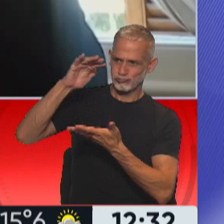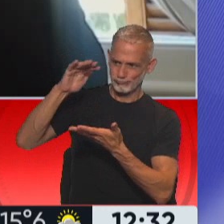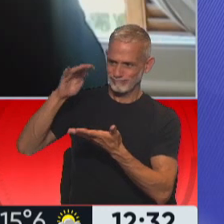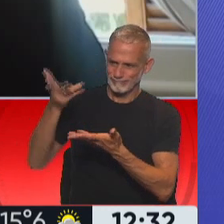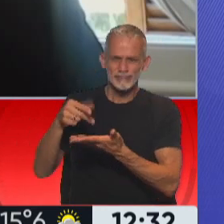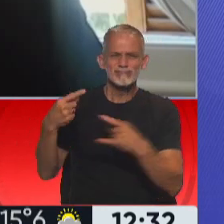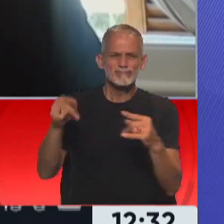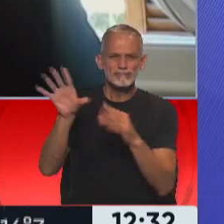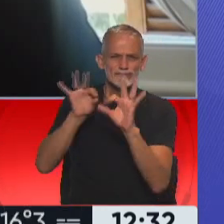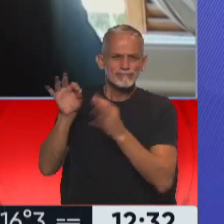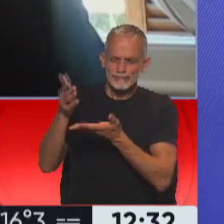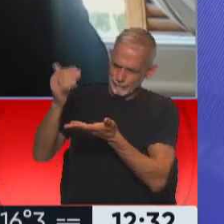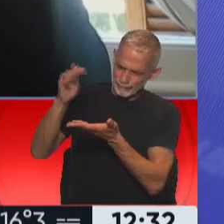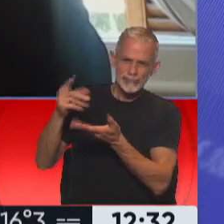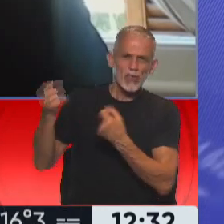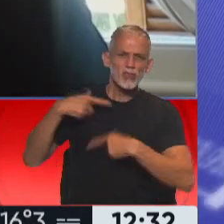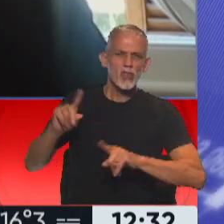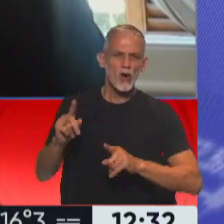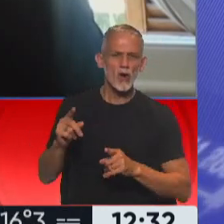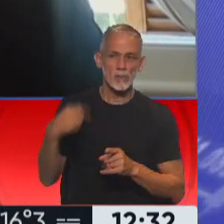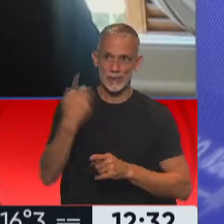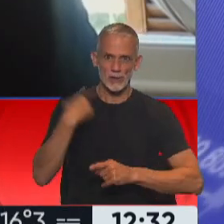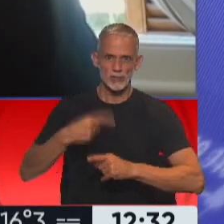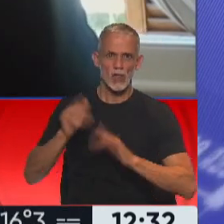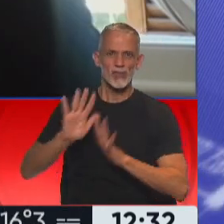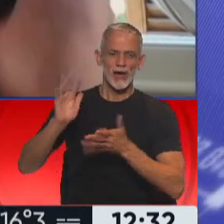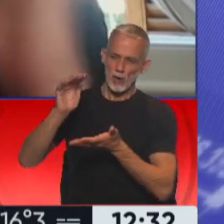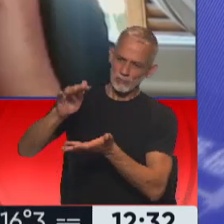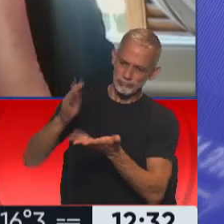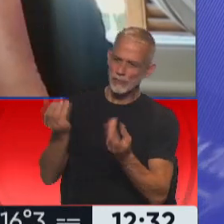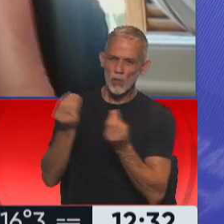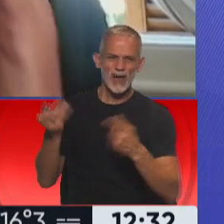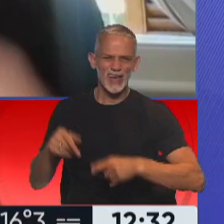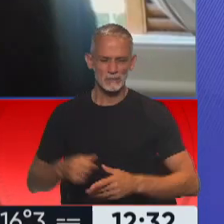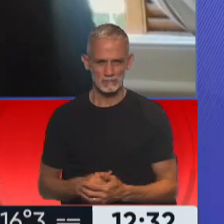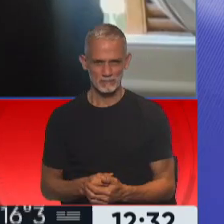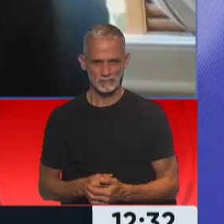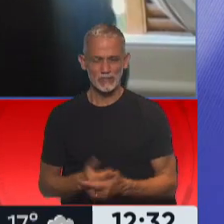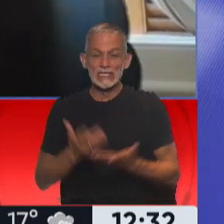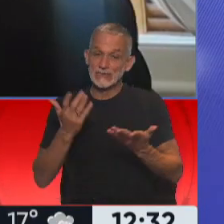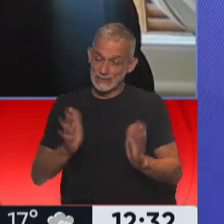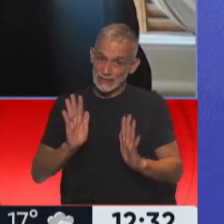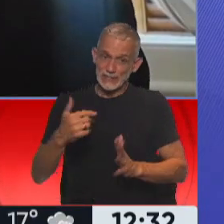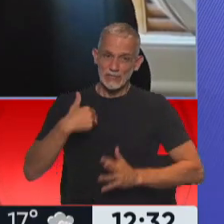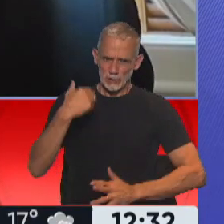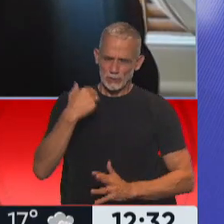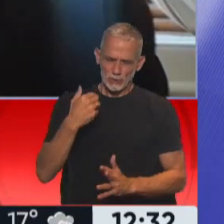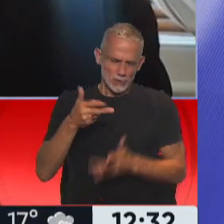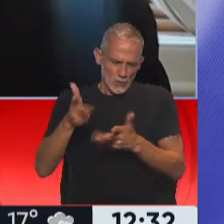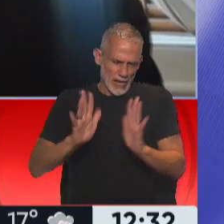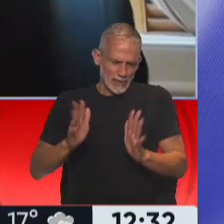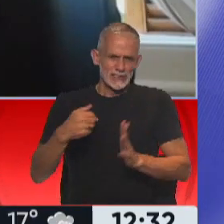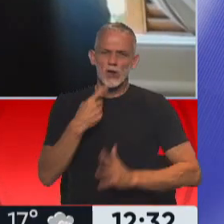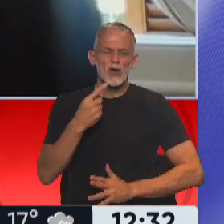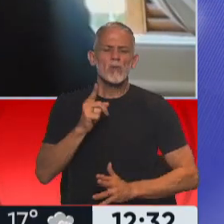más destacable que deja el Papa Francisco al mundo hoy? Mira, lo que voy a decir lo digo